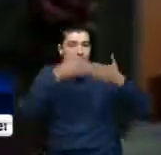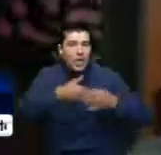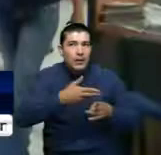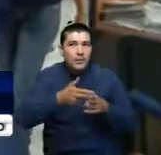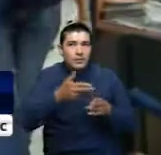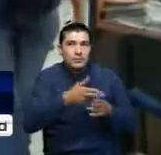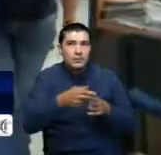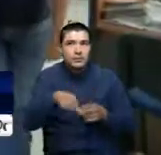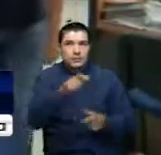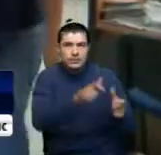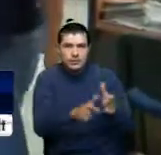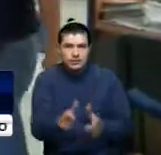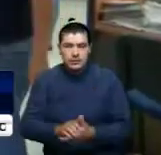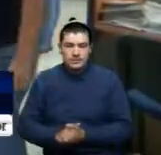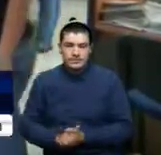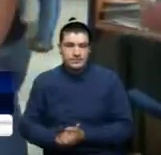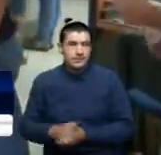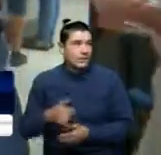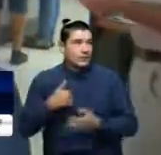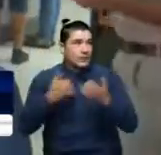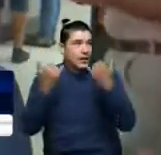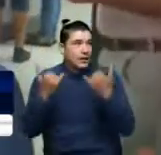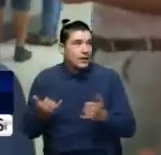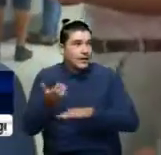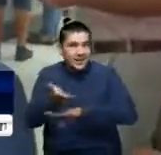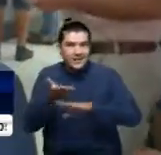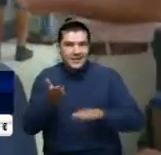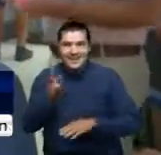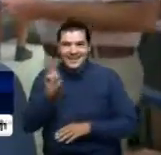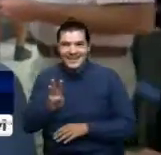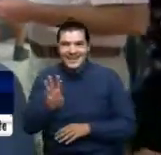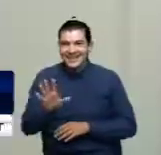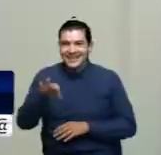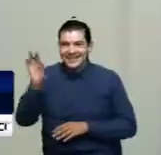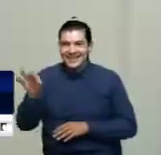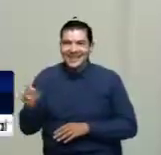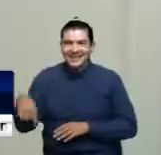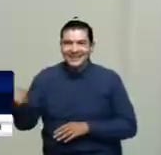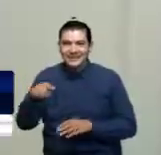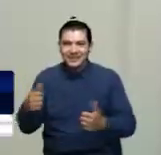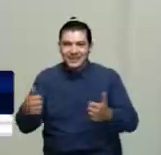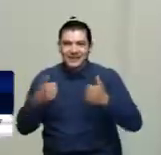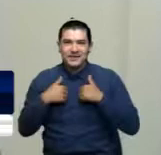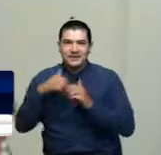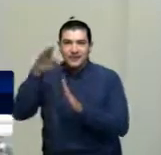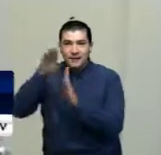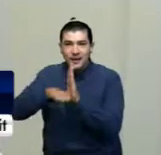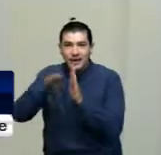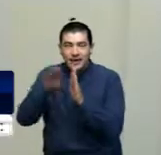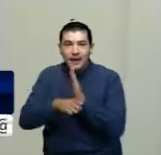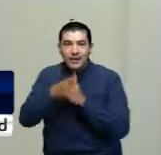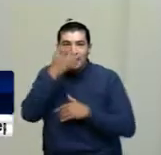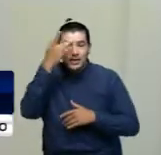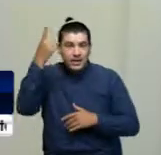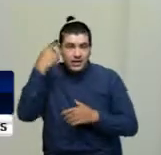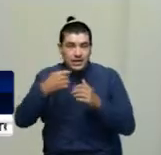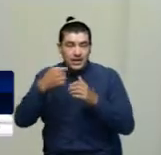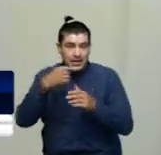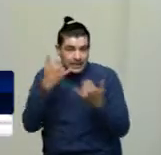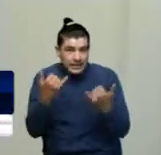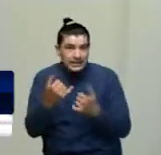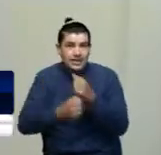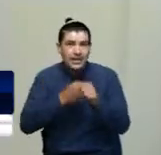a los usuarios estoy pidiendo que debe ser el 35 por ciento el beneficio tributario porque en el 2019